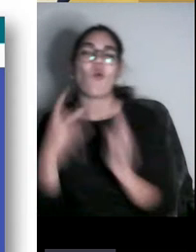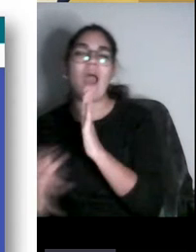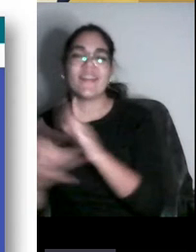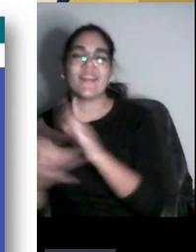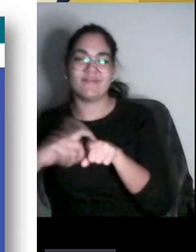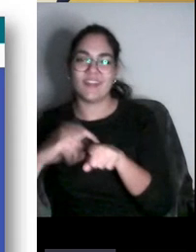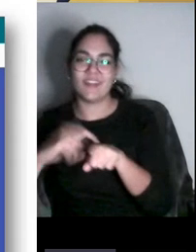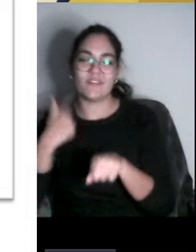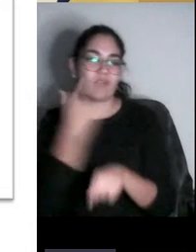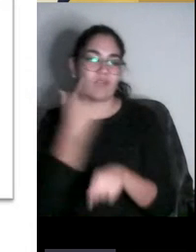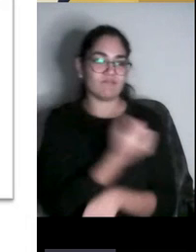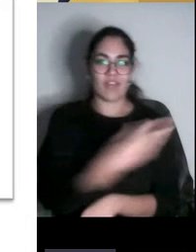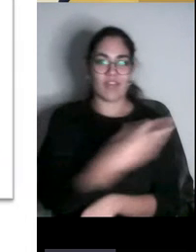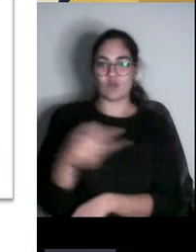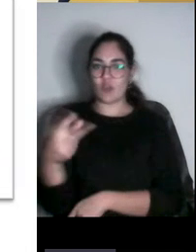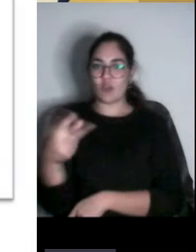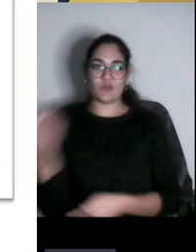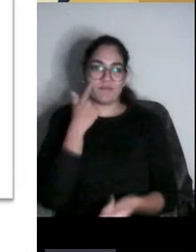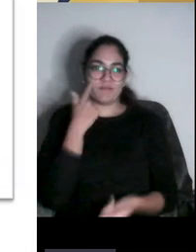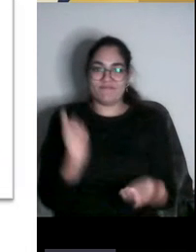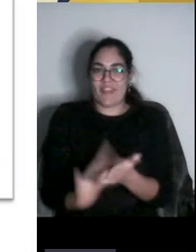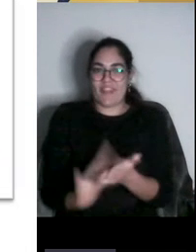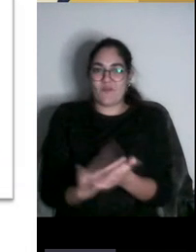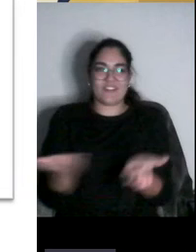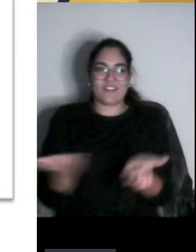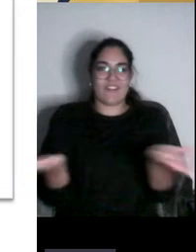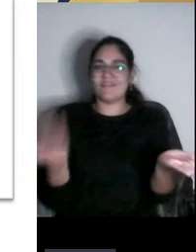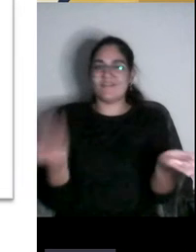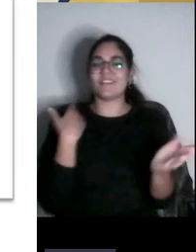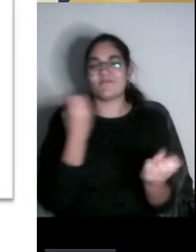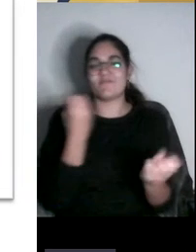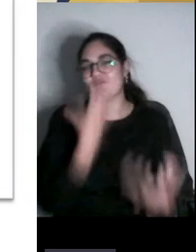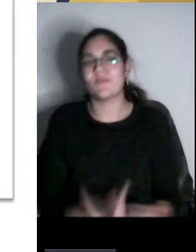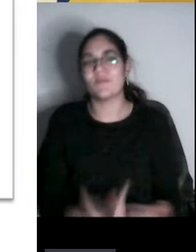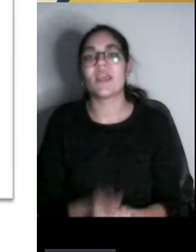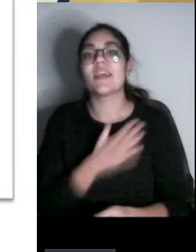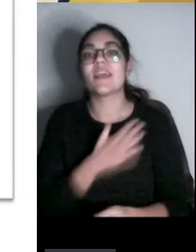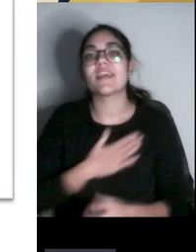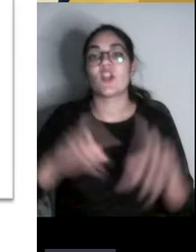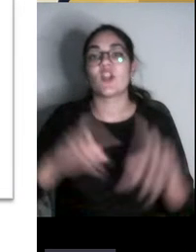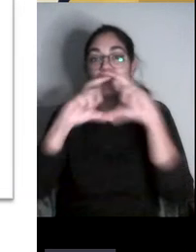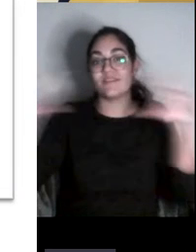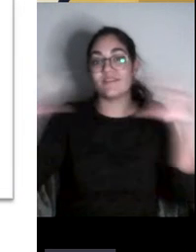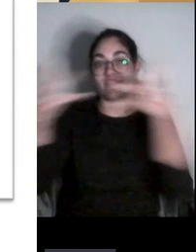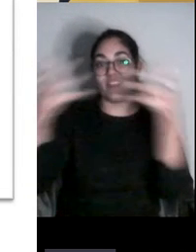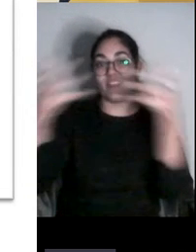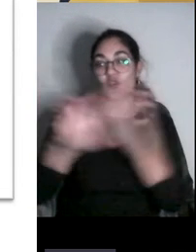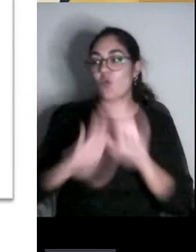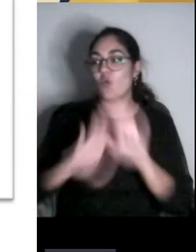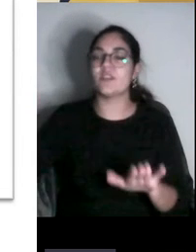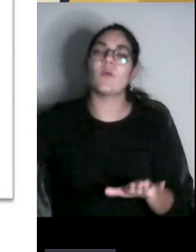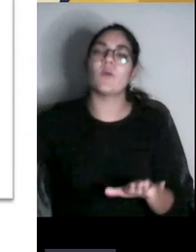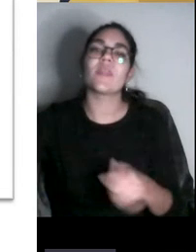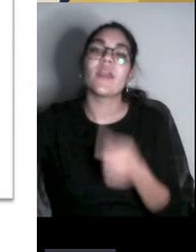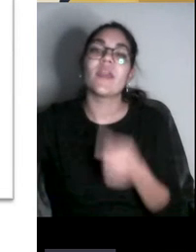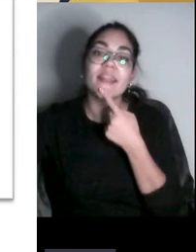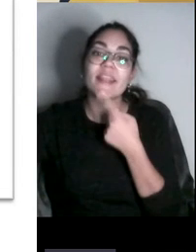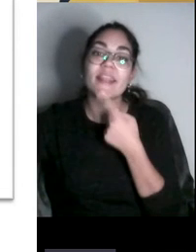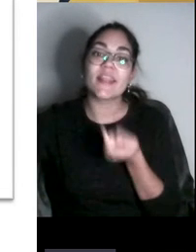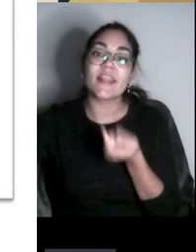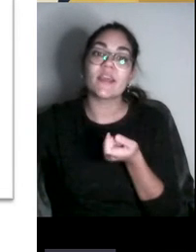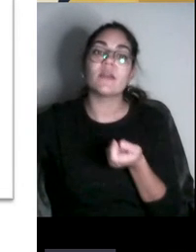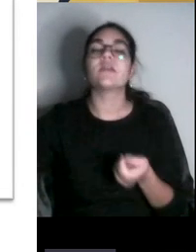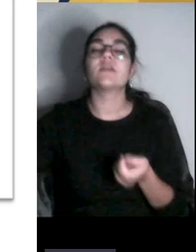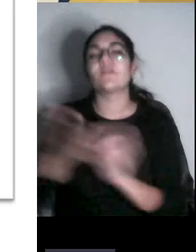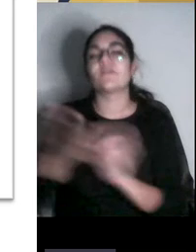lo han demostrado no he metido que llevar con esta última este último texto que es un comentario privado de